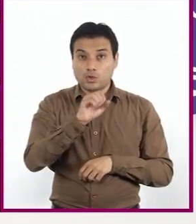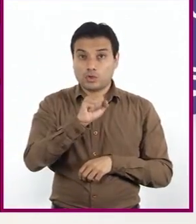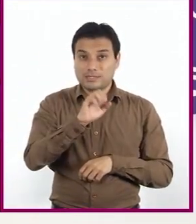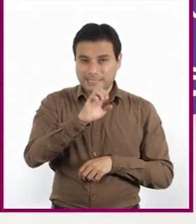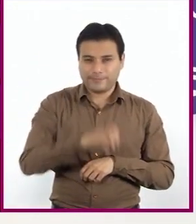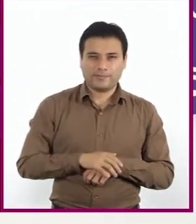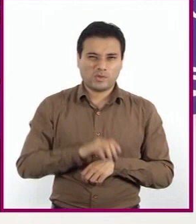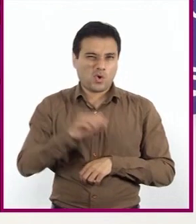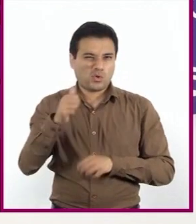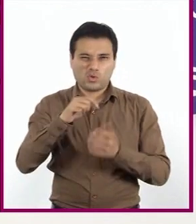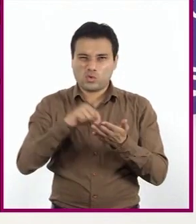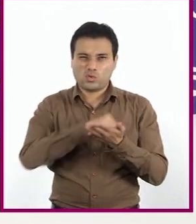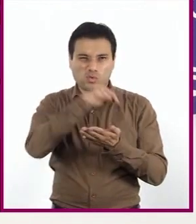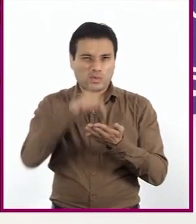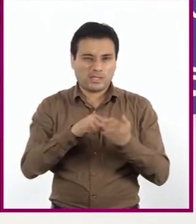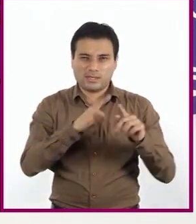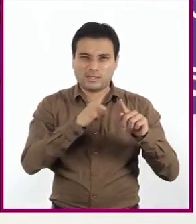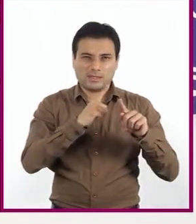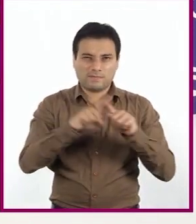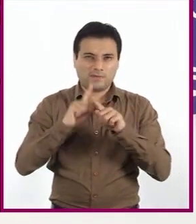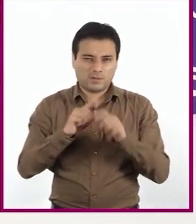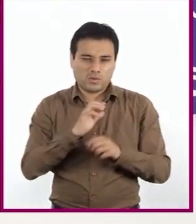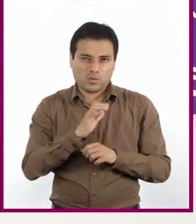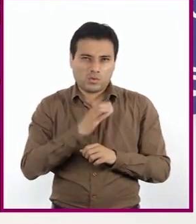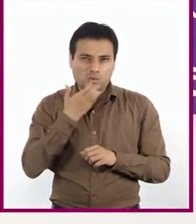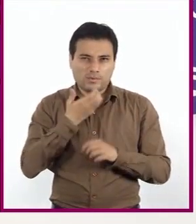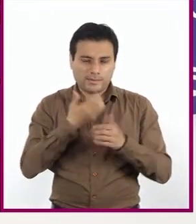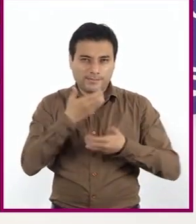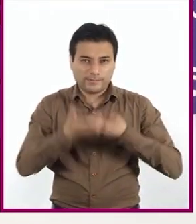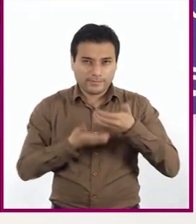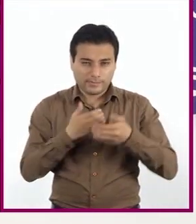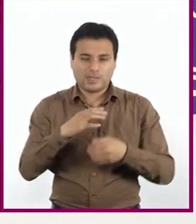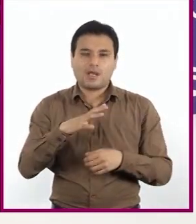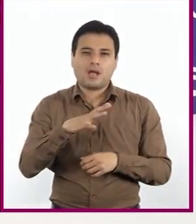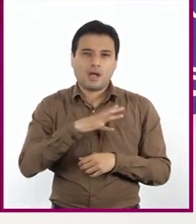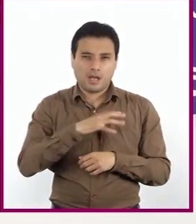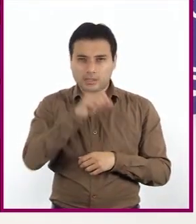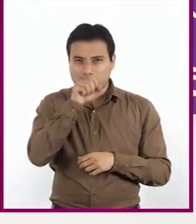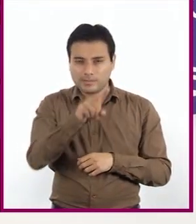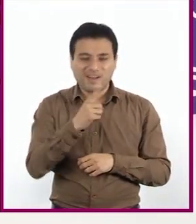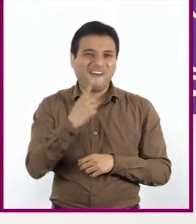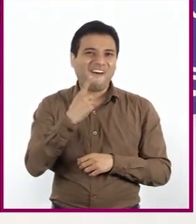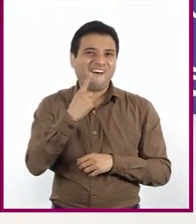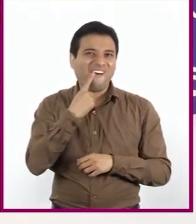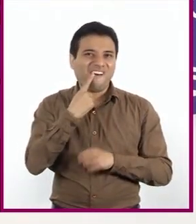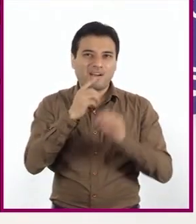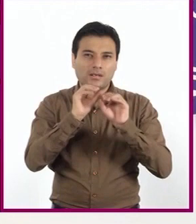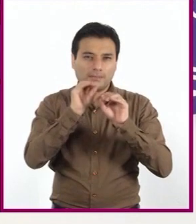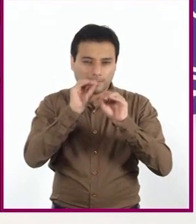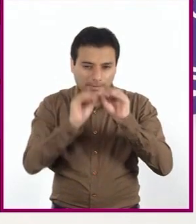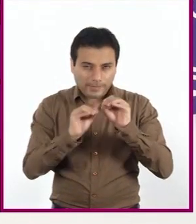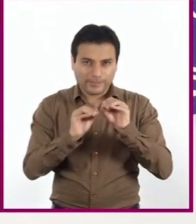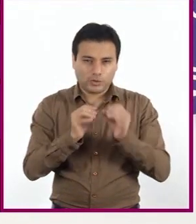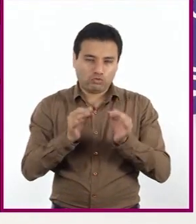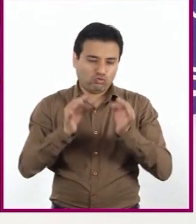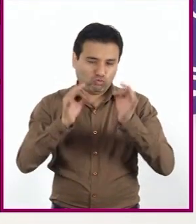Soconusco, puntos de intercambio comercial, también se han encontrado cerámicas locales con motivos